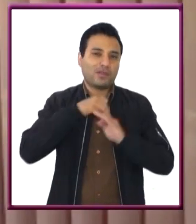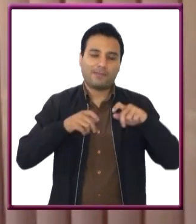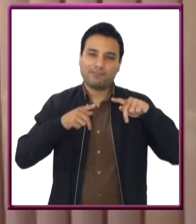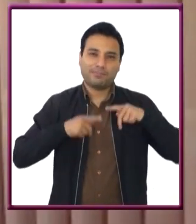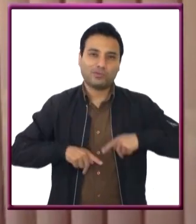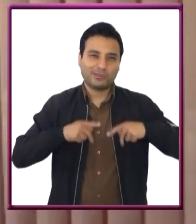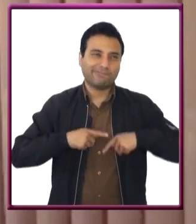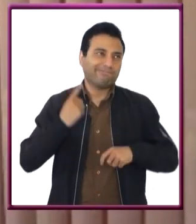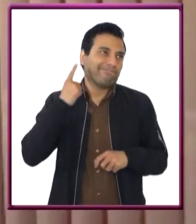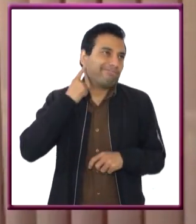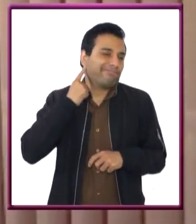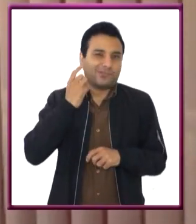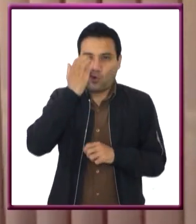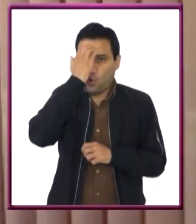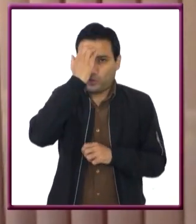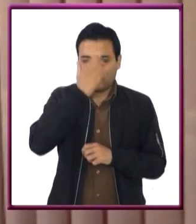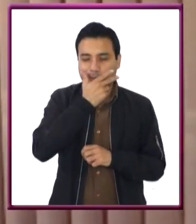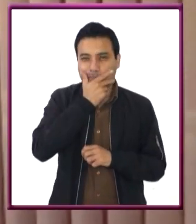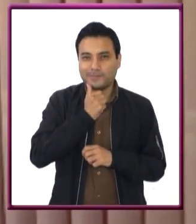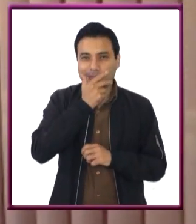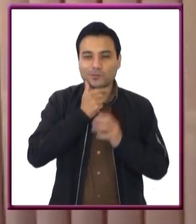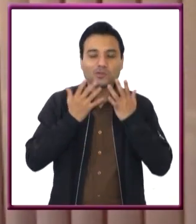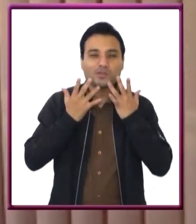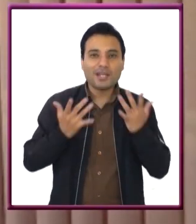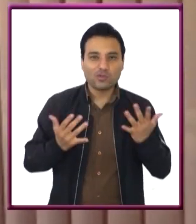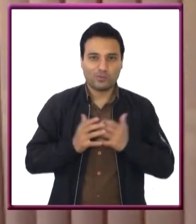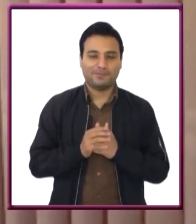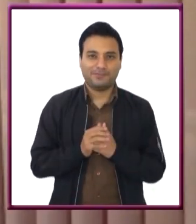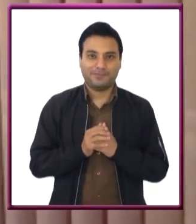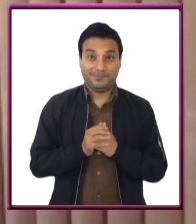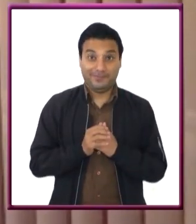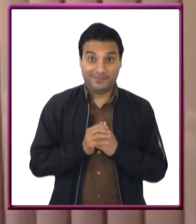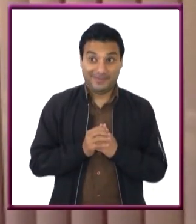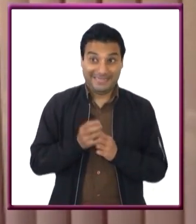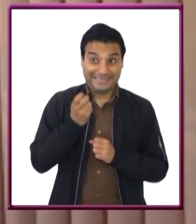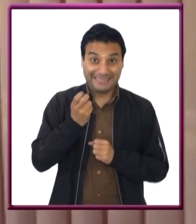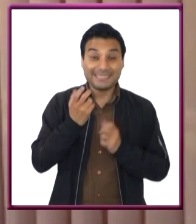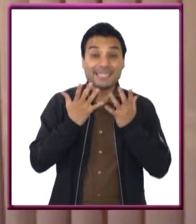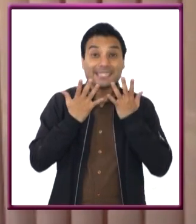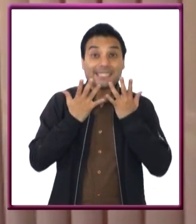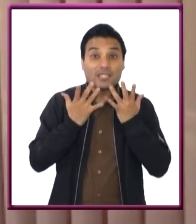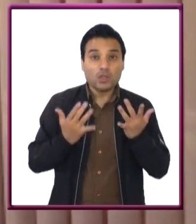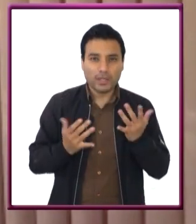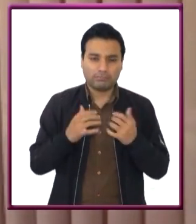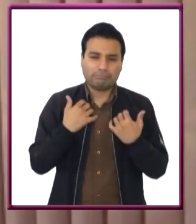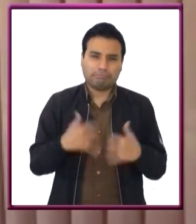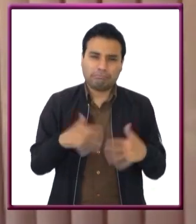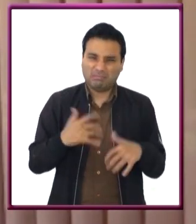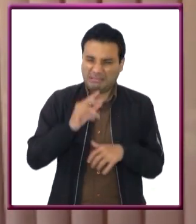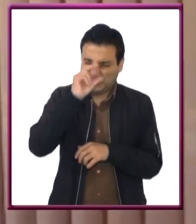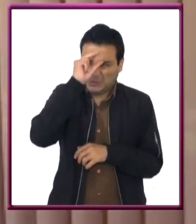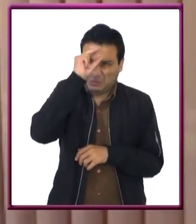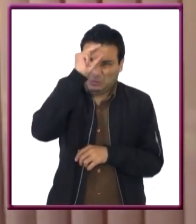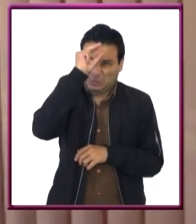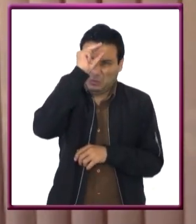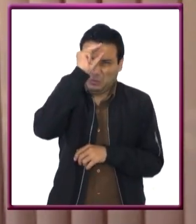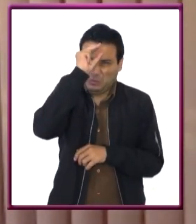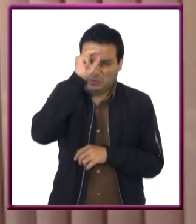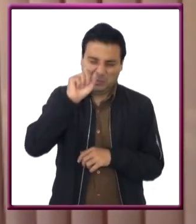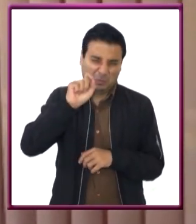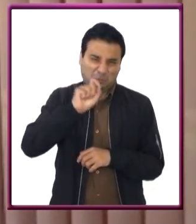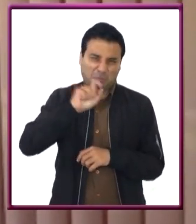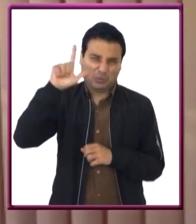hemos escuchado el nombre de Leonardo da Vinci. Leonardo da Vinci fue básicamente un genio de la